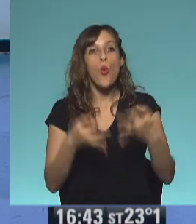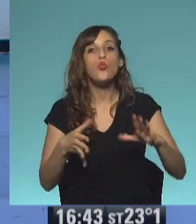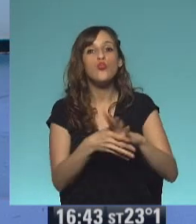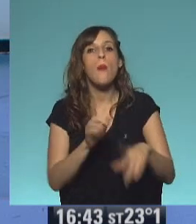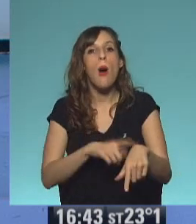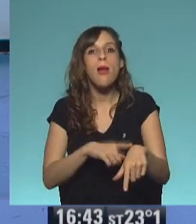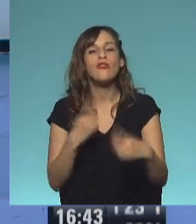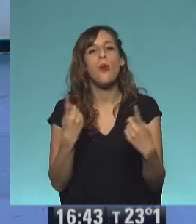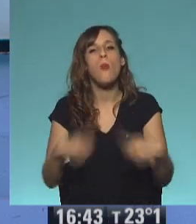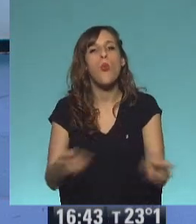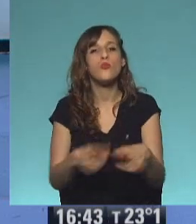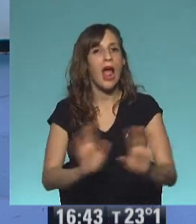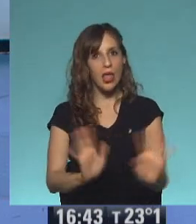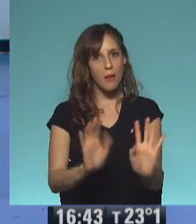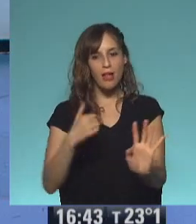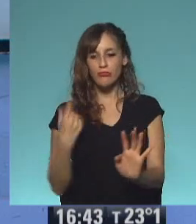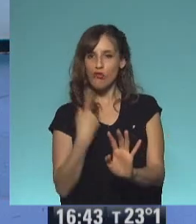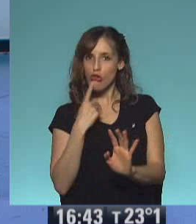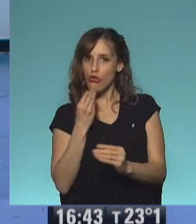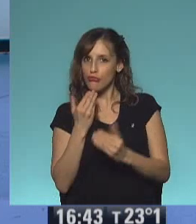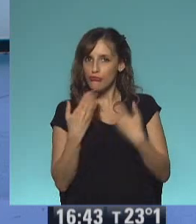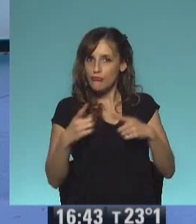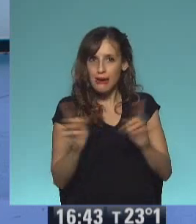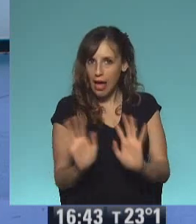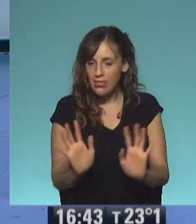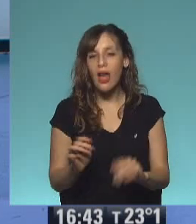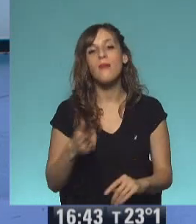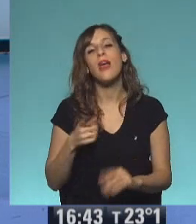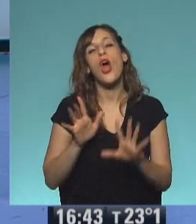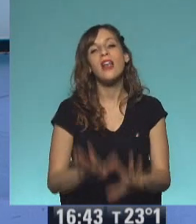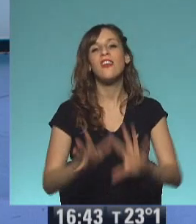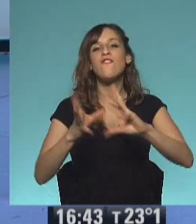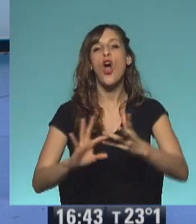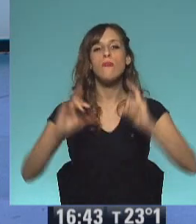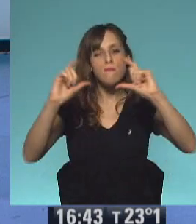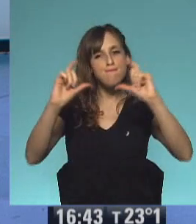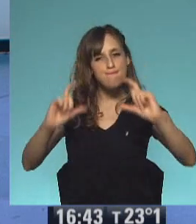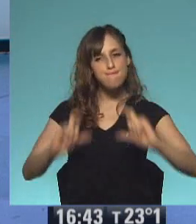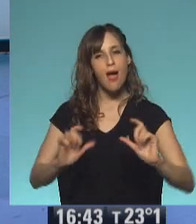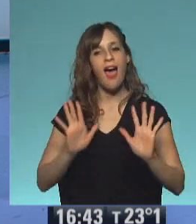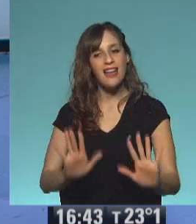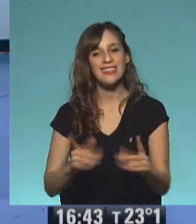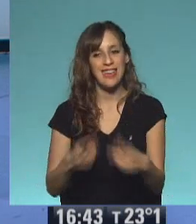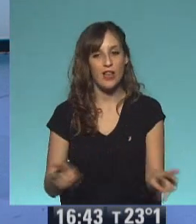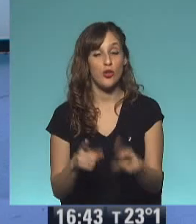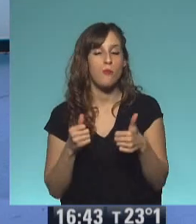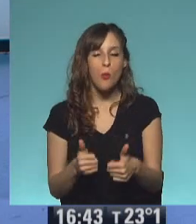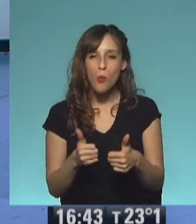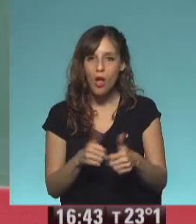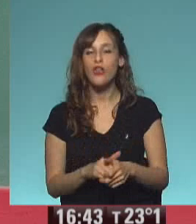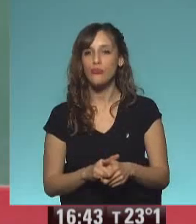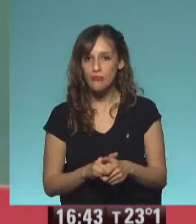nosotros volvimos a repetir el estribillo pero saben cómo es el formato la estructura de esta canción que está buenísima el